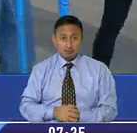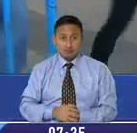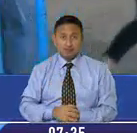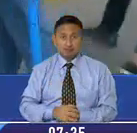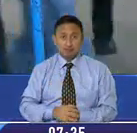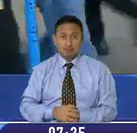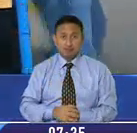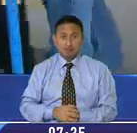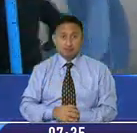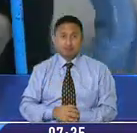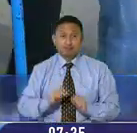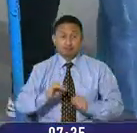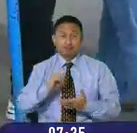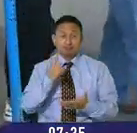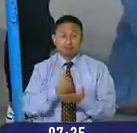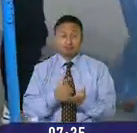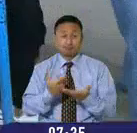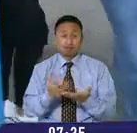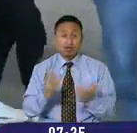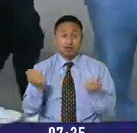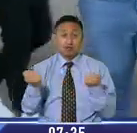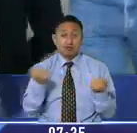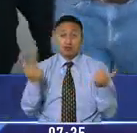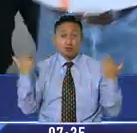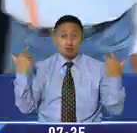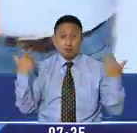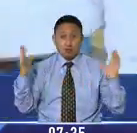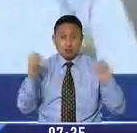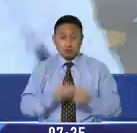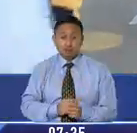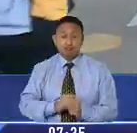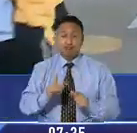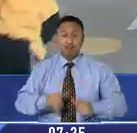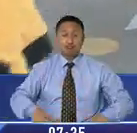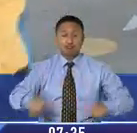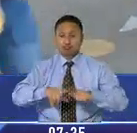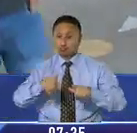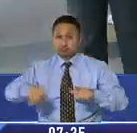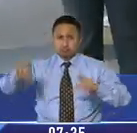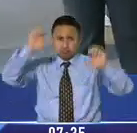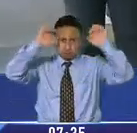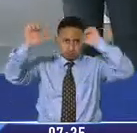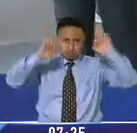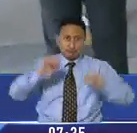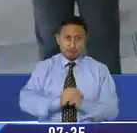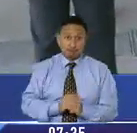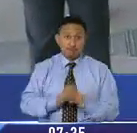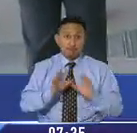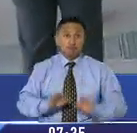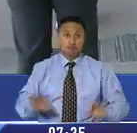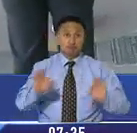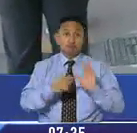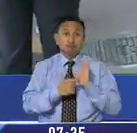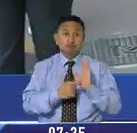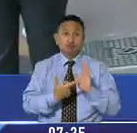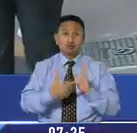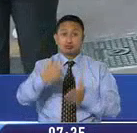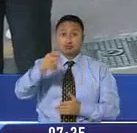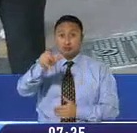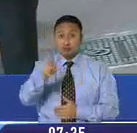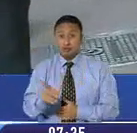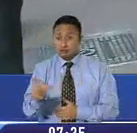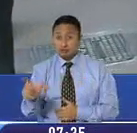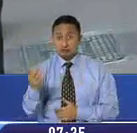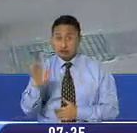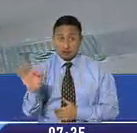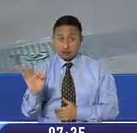Así es, serán los controles de manera aleatoria en puntos estratégicos. Es importante precisar que no habrá sanción para la persona que